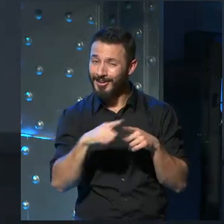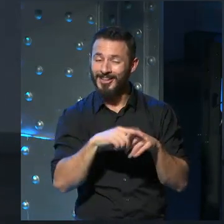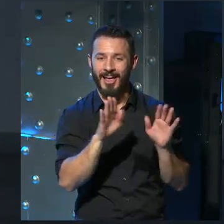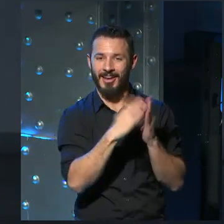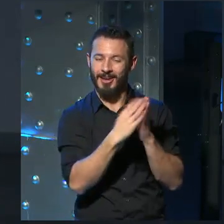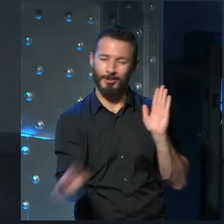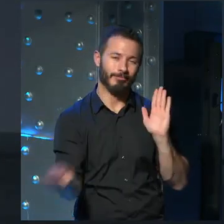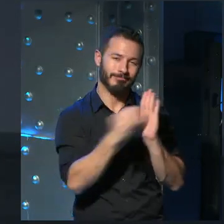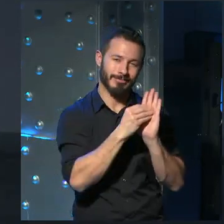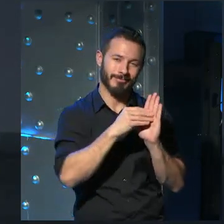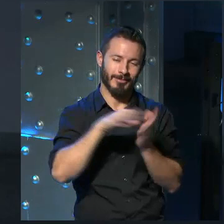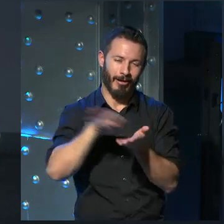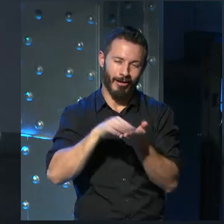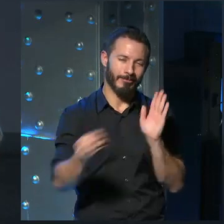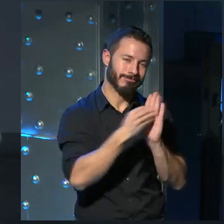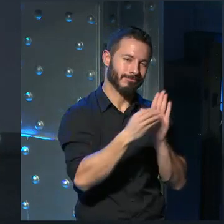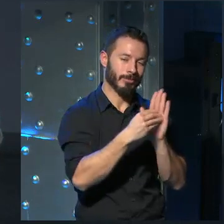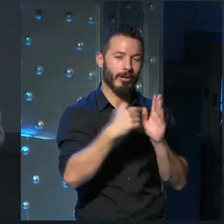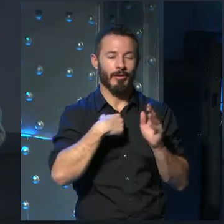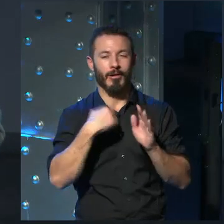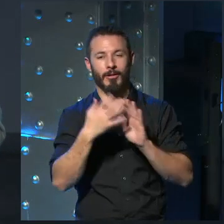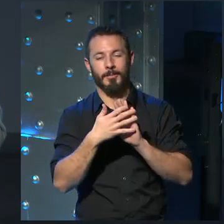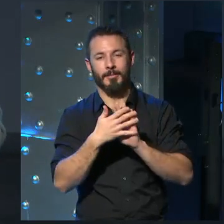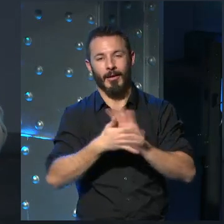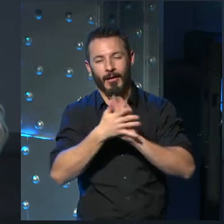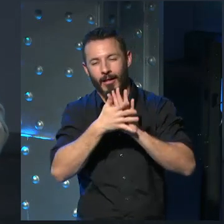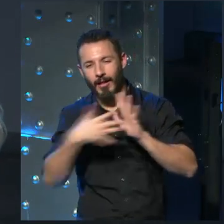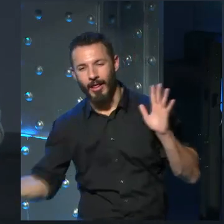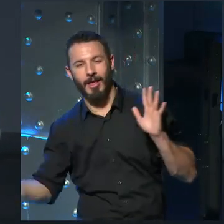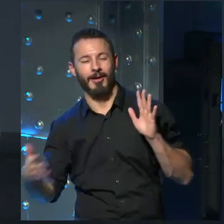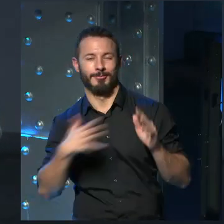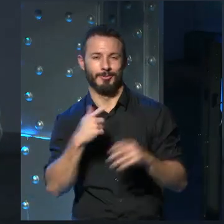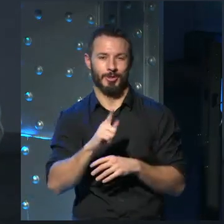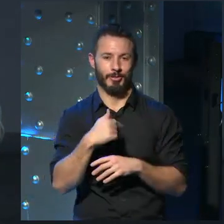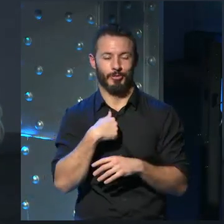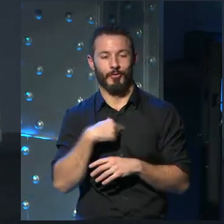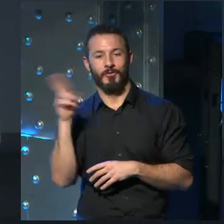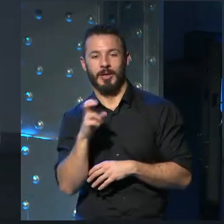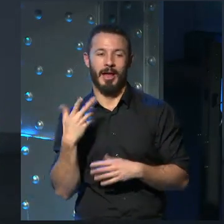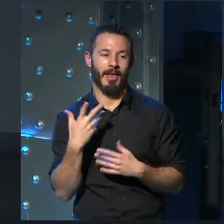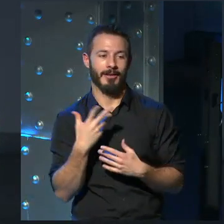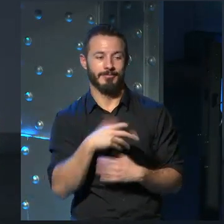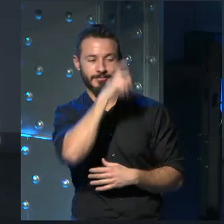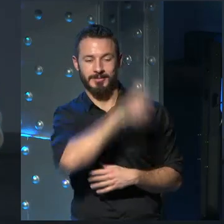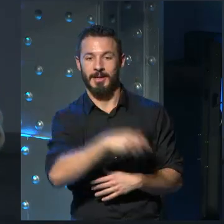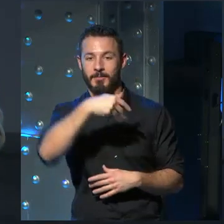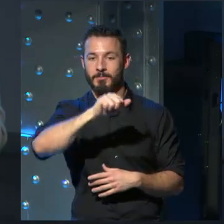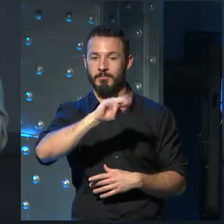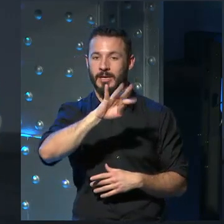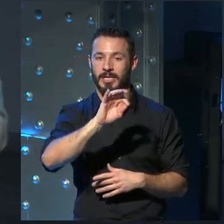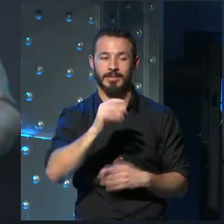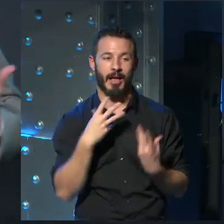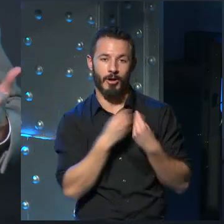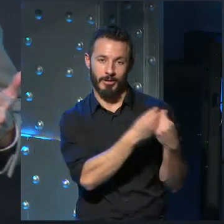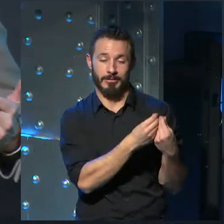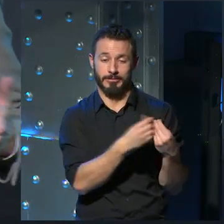libro de Marieta. Yo no me quisiera extender mucho más porque simplemente, vuelvo a insistir, venía aquí a acompañar a Marieta. Vengo un poco